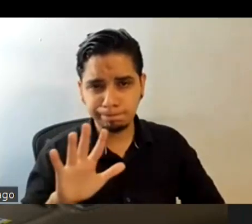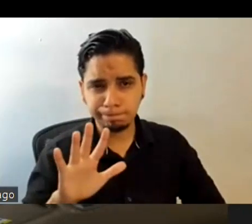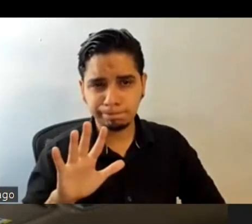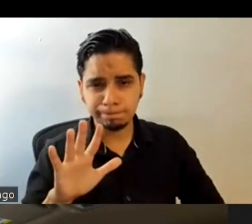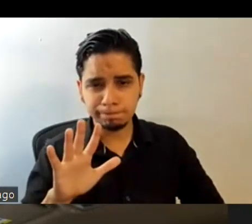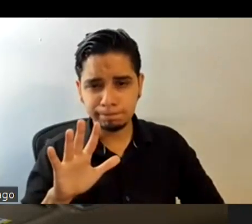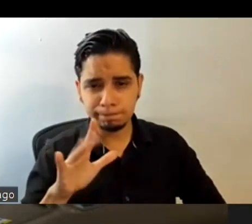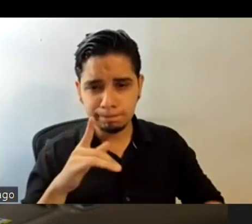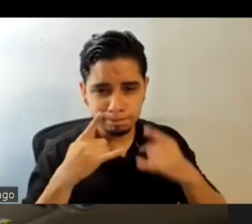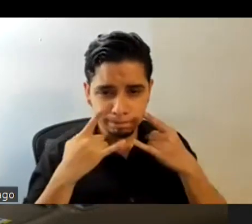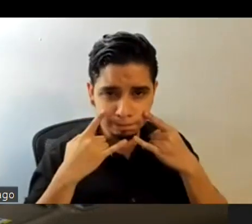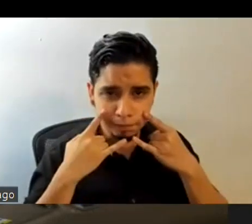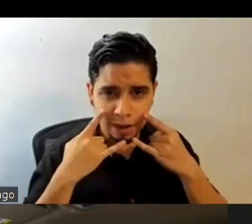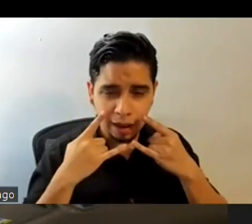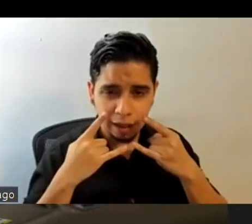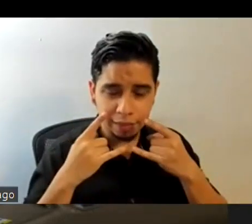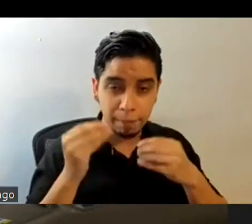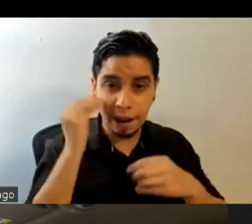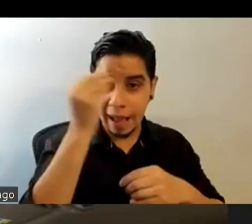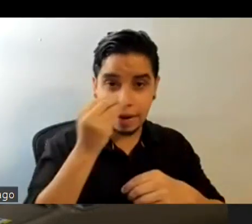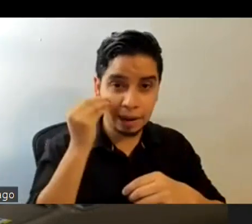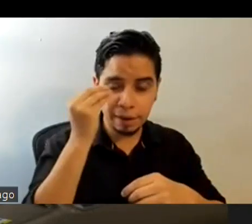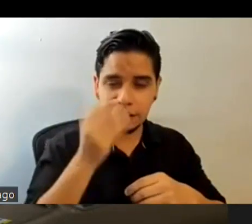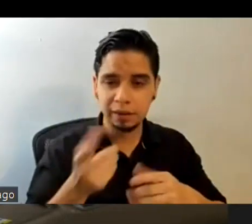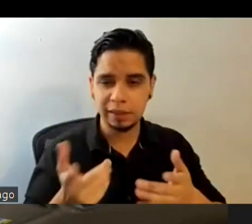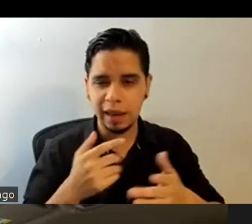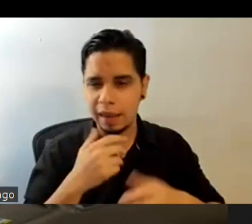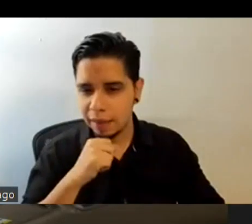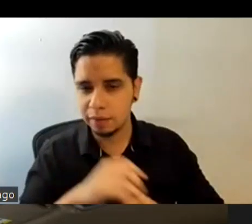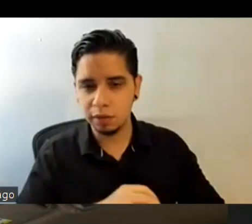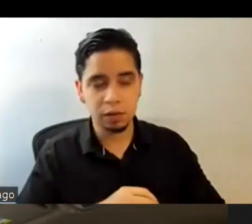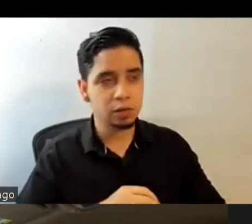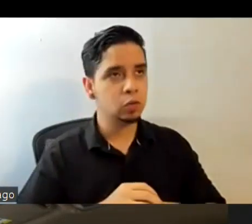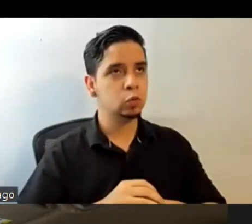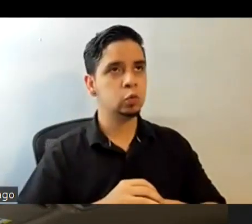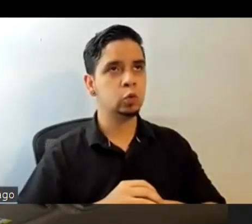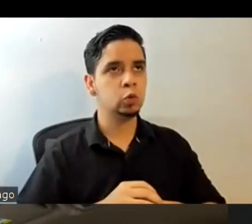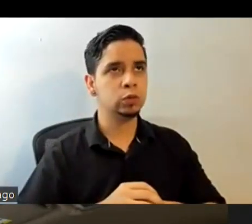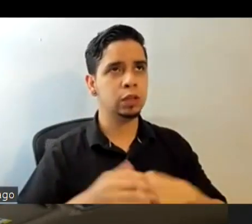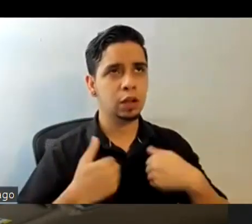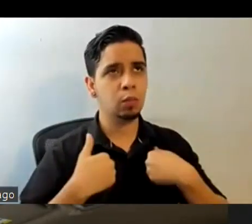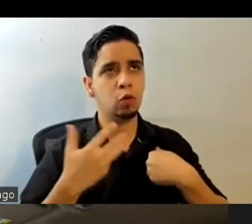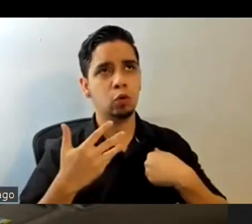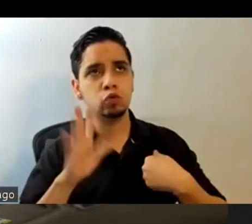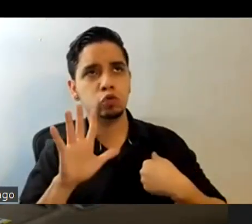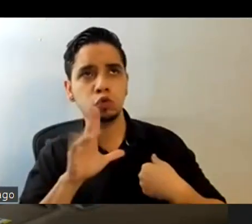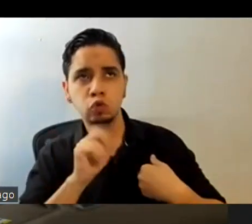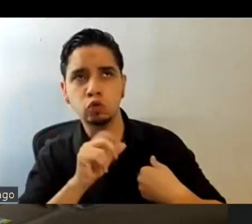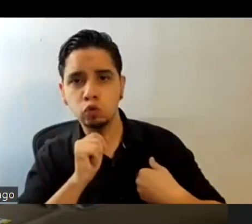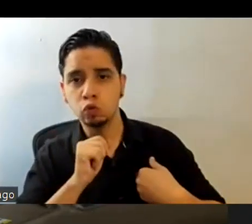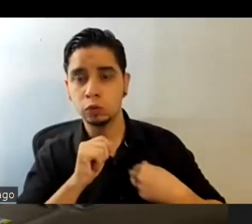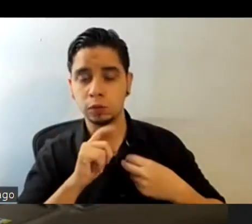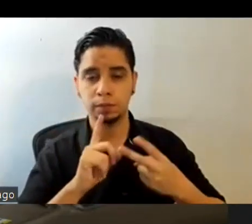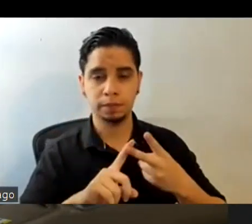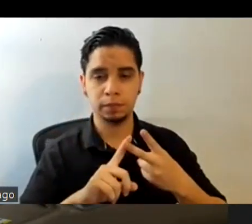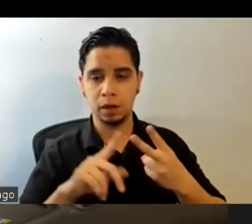máscara en la pared? Más o menos. De la máscara eso era más o menos como a los 5 años, por ahí, más o menos. Y la pinturita